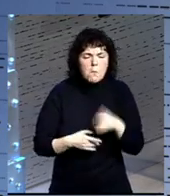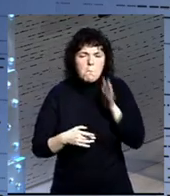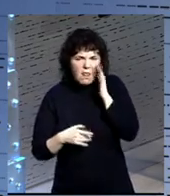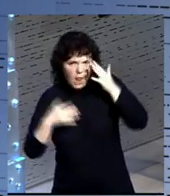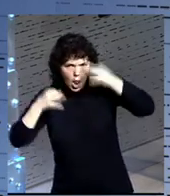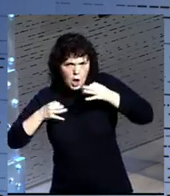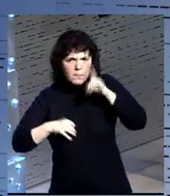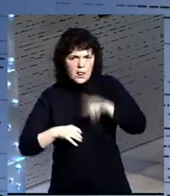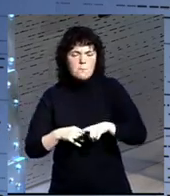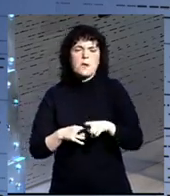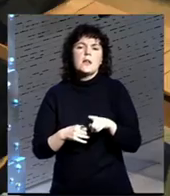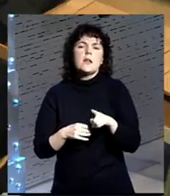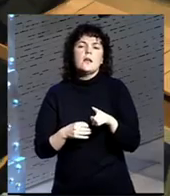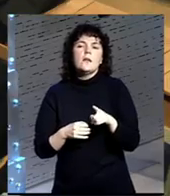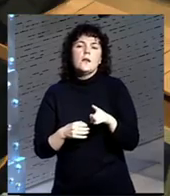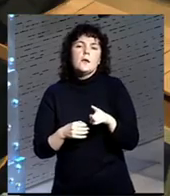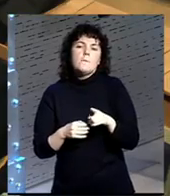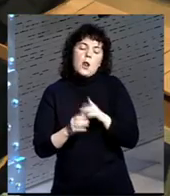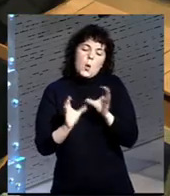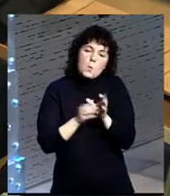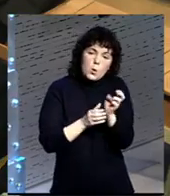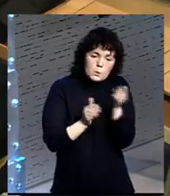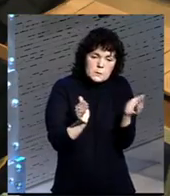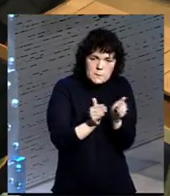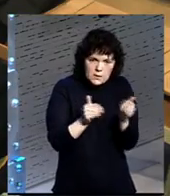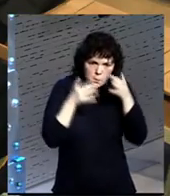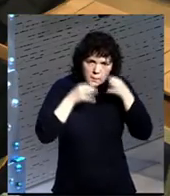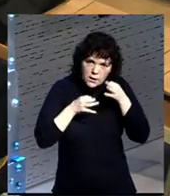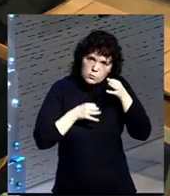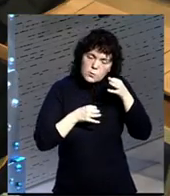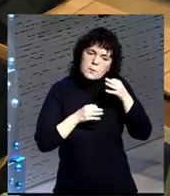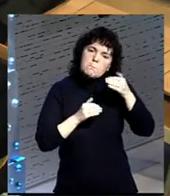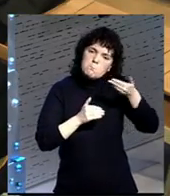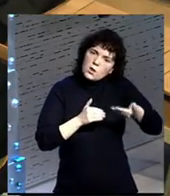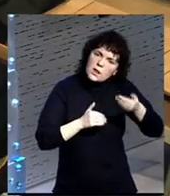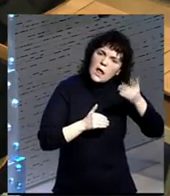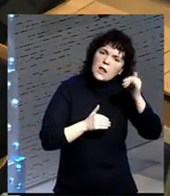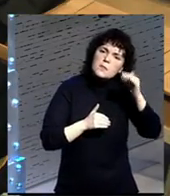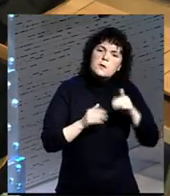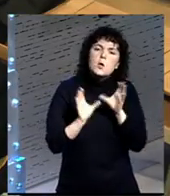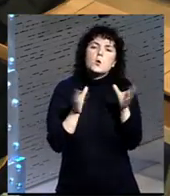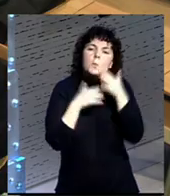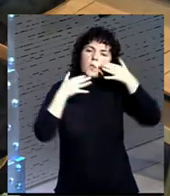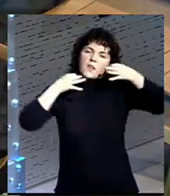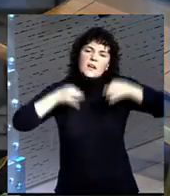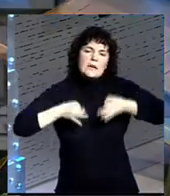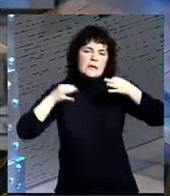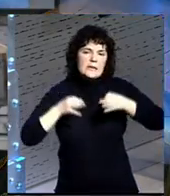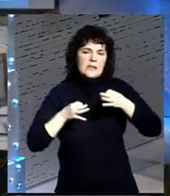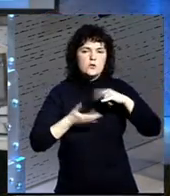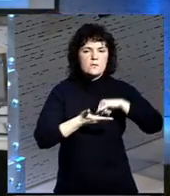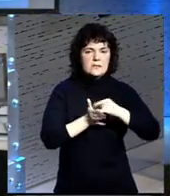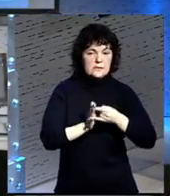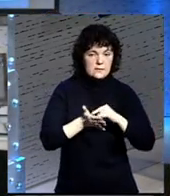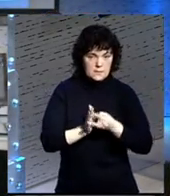mayor retención a ese otro subgrupo de riesgos no menos importante, que es el grupo de riesgos